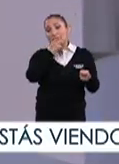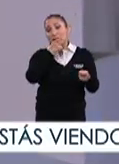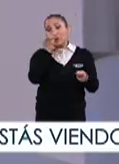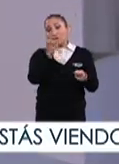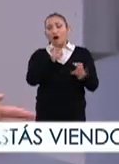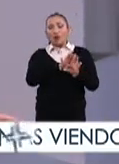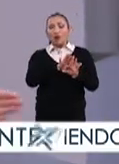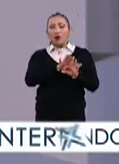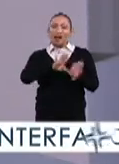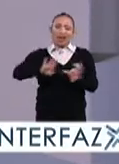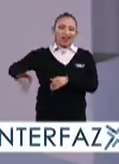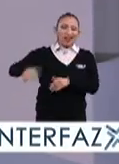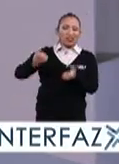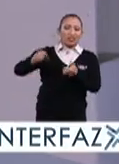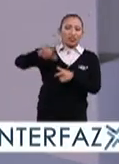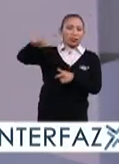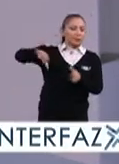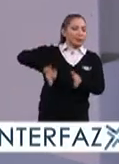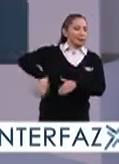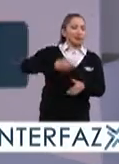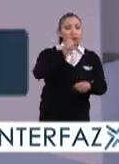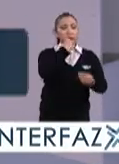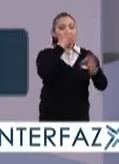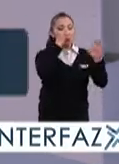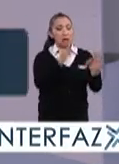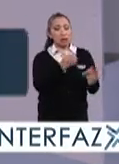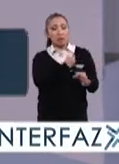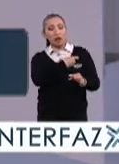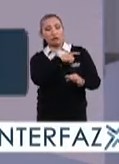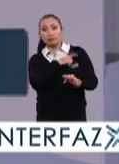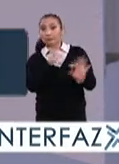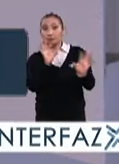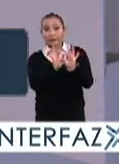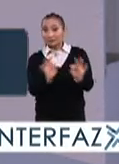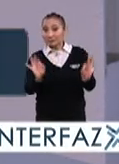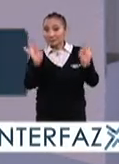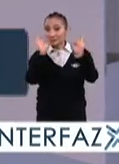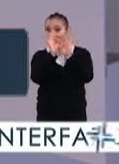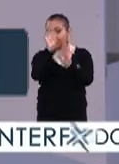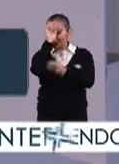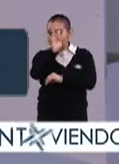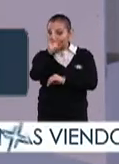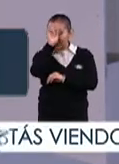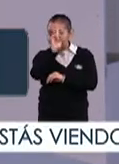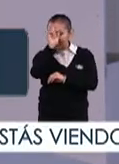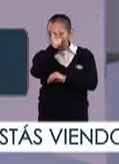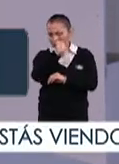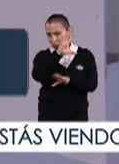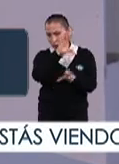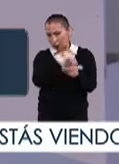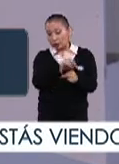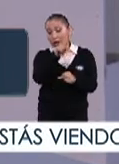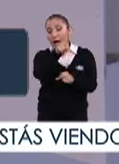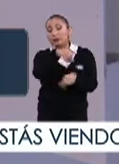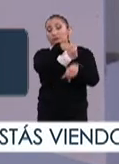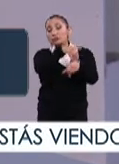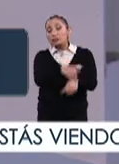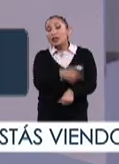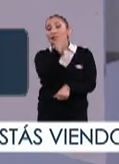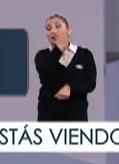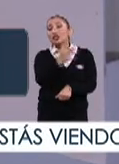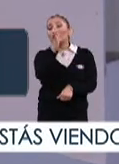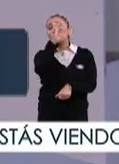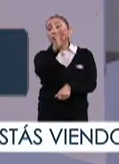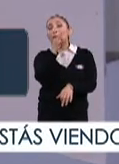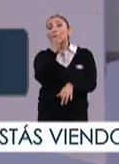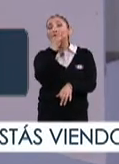dejar como a un lado el ejercicio. Claro. Y lo importante es, las recomendaciones en general es cumplir con